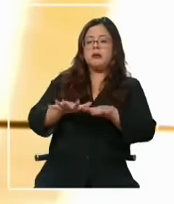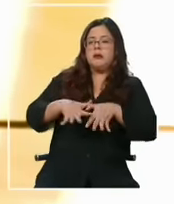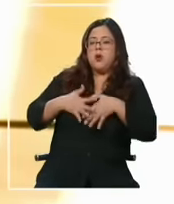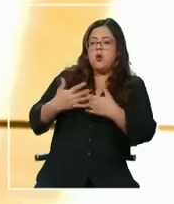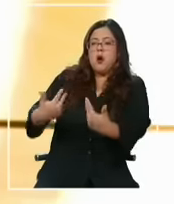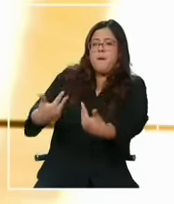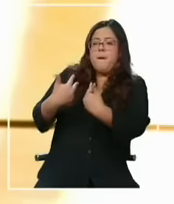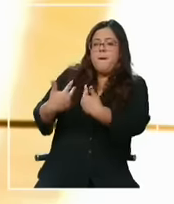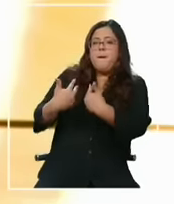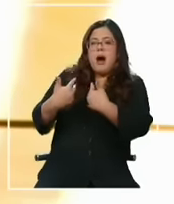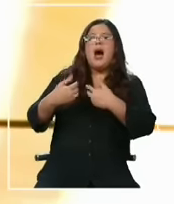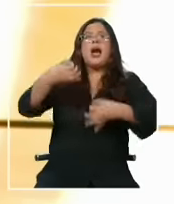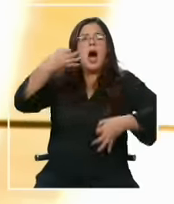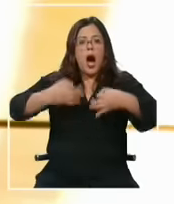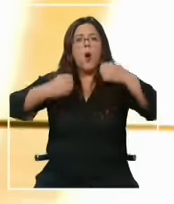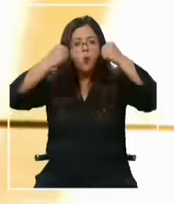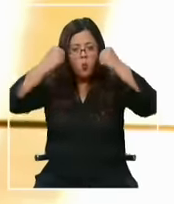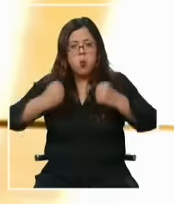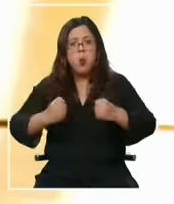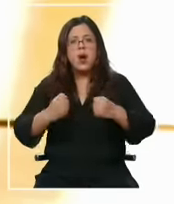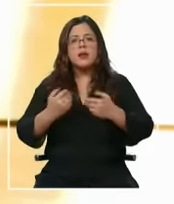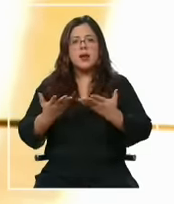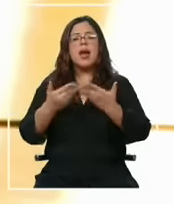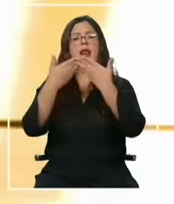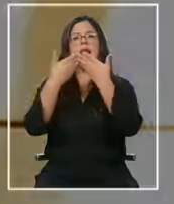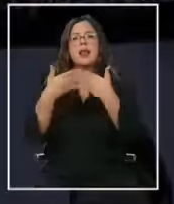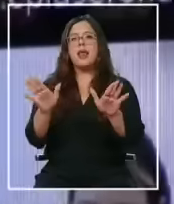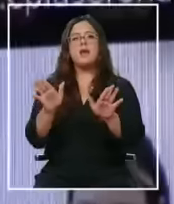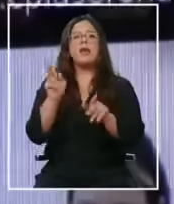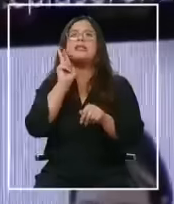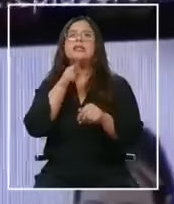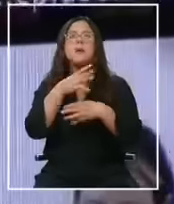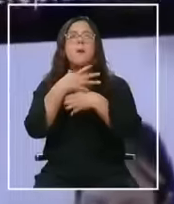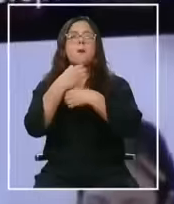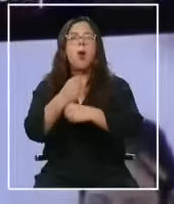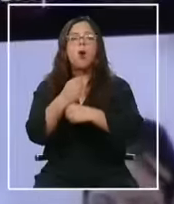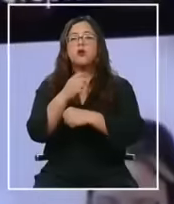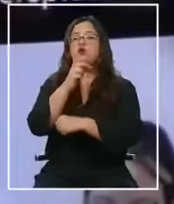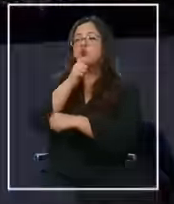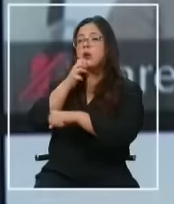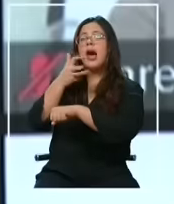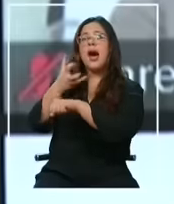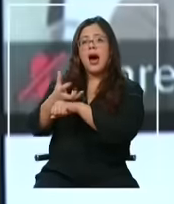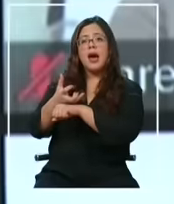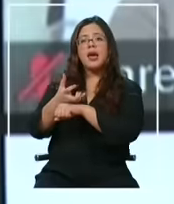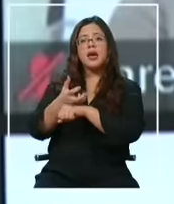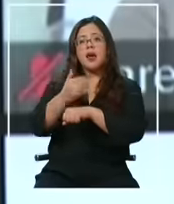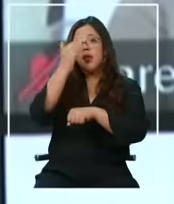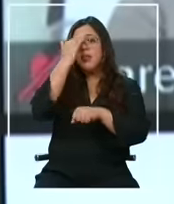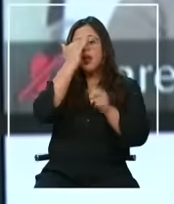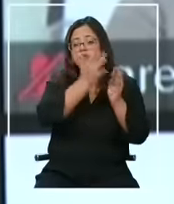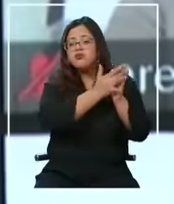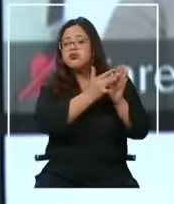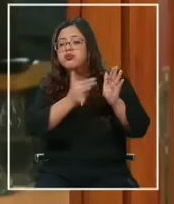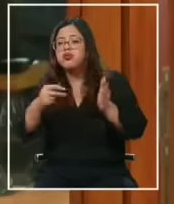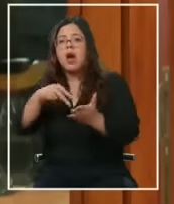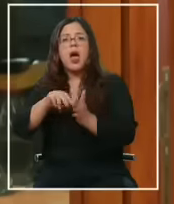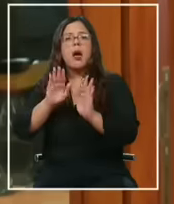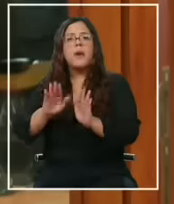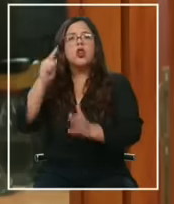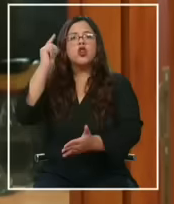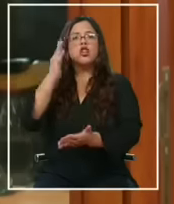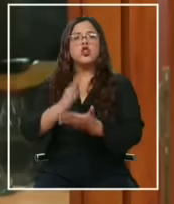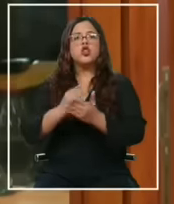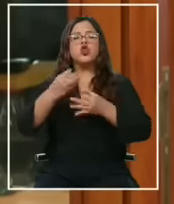intimidado y la justicia pueda operar de manera totalmente libre de presiones. Incertidumbre que se extenderá por algunos días a la espera de la resolución